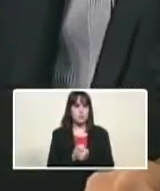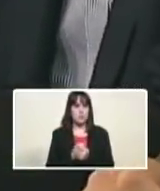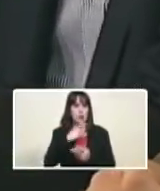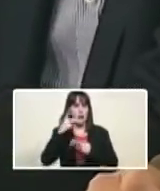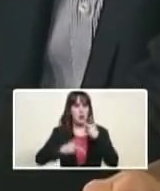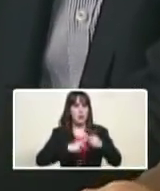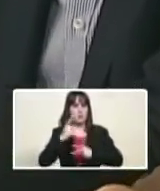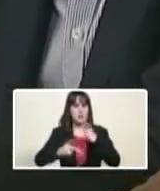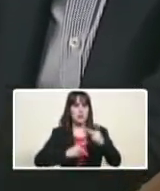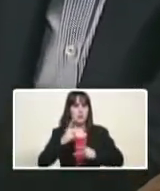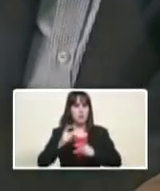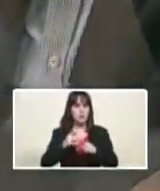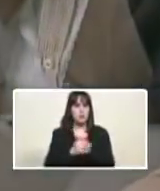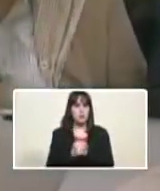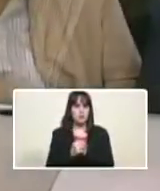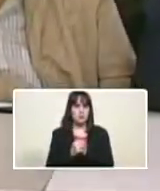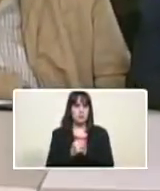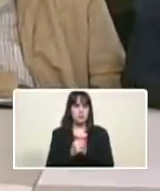riqueza material,